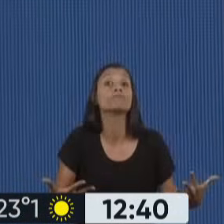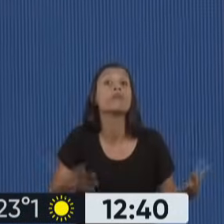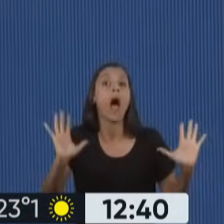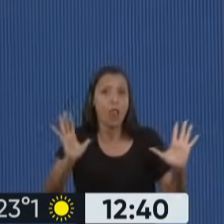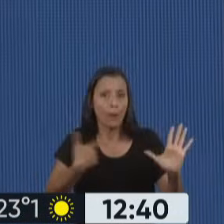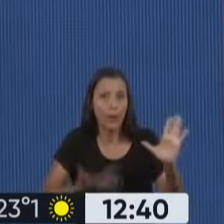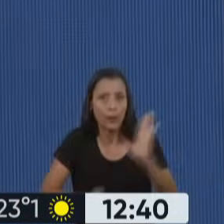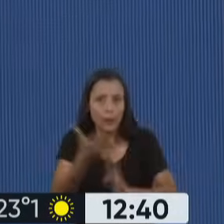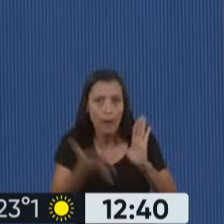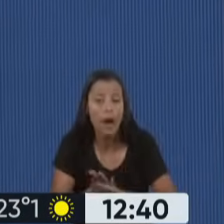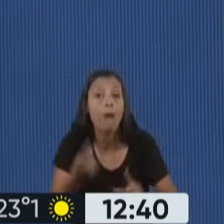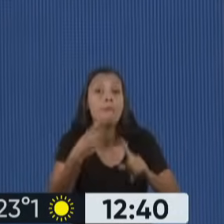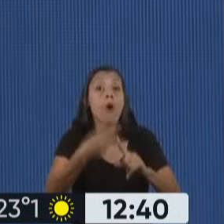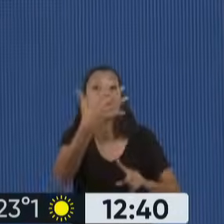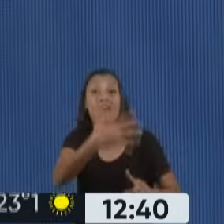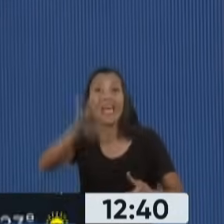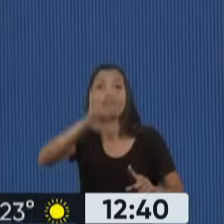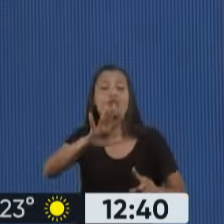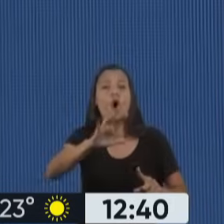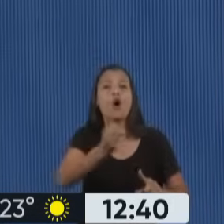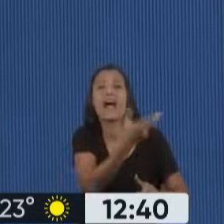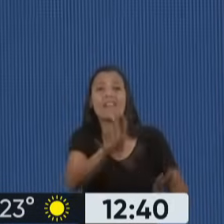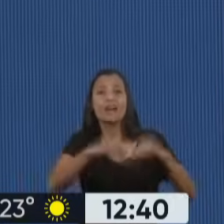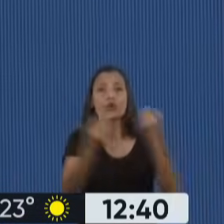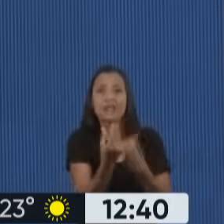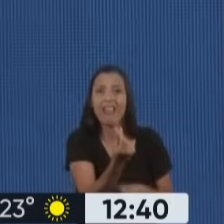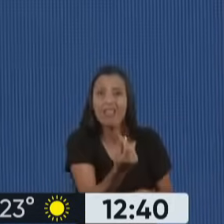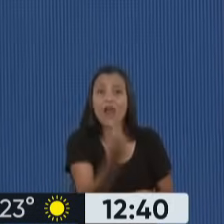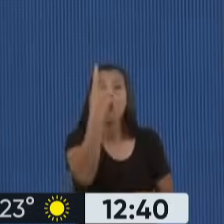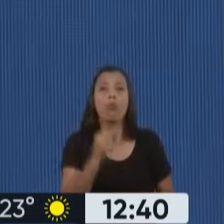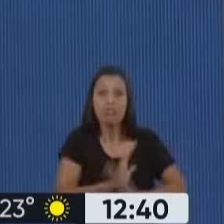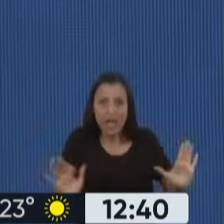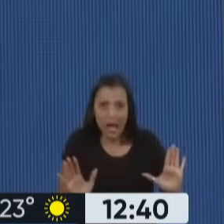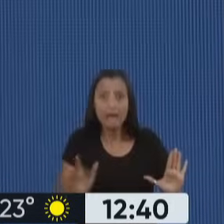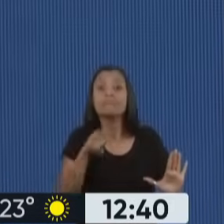quintuplicado la cantidad de dinero en un día, lo cual también era